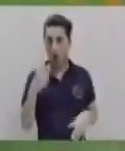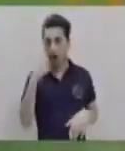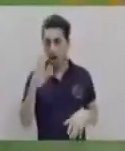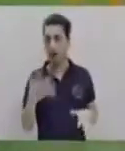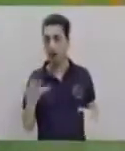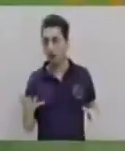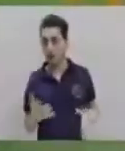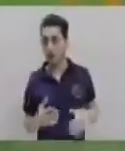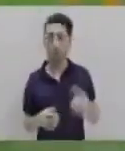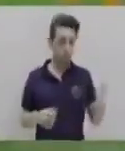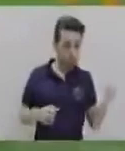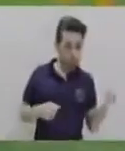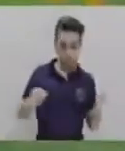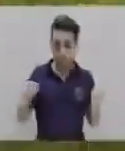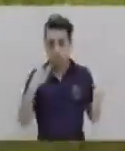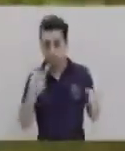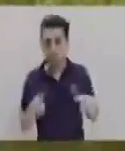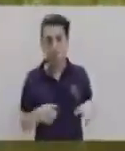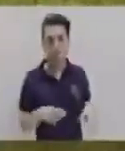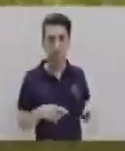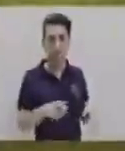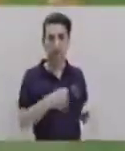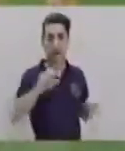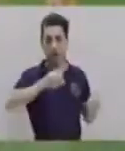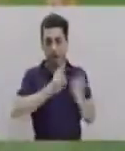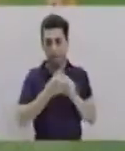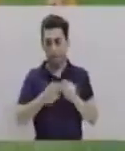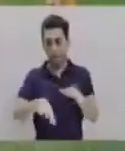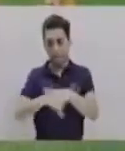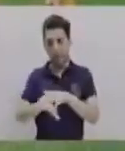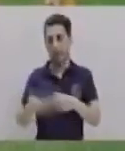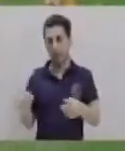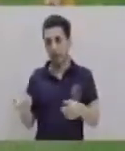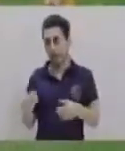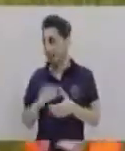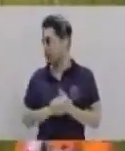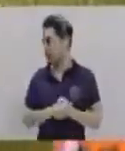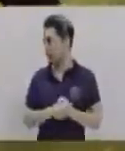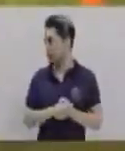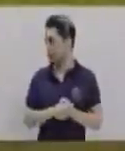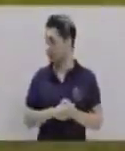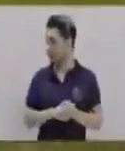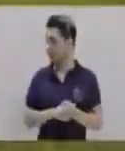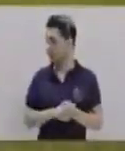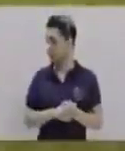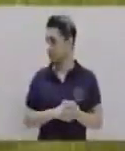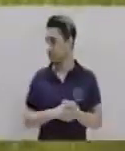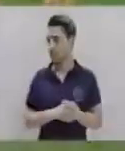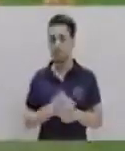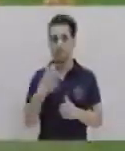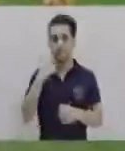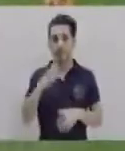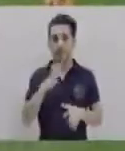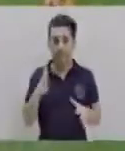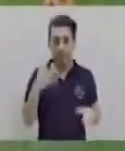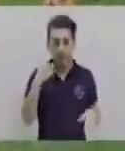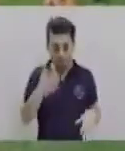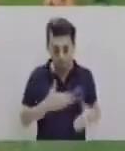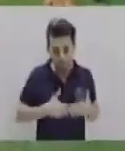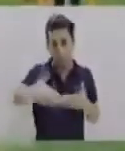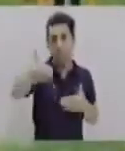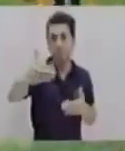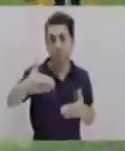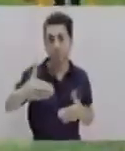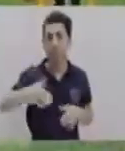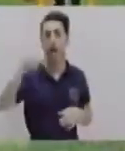postura es siempre al contrario, me aproximo y golpeo. ¿Estamos? Bien, ya lo realicé de manera